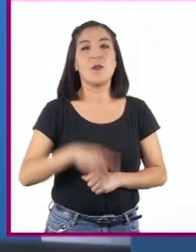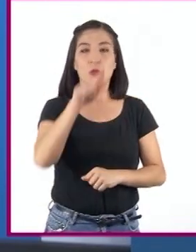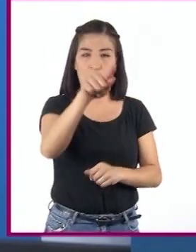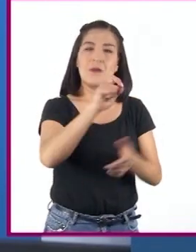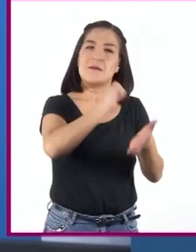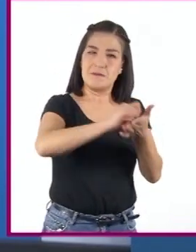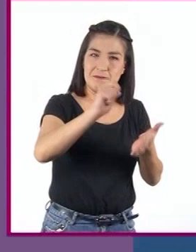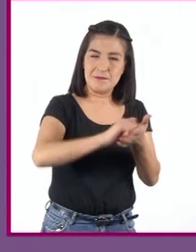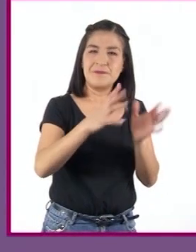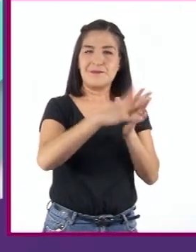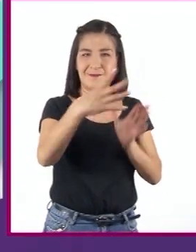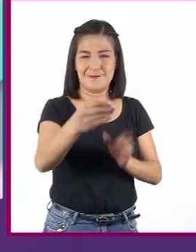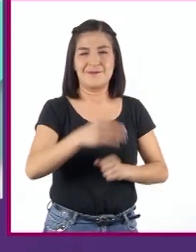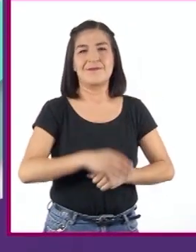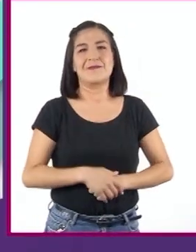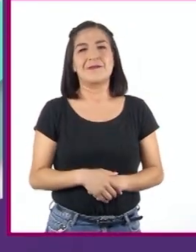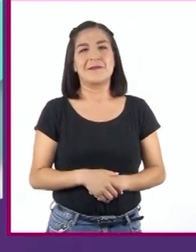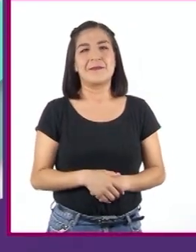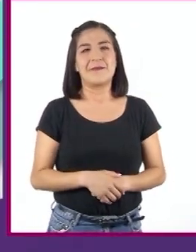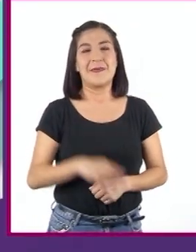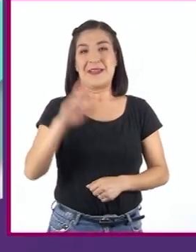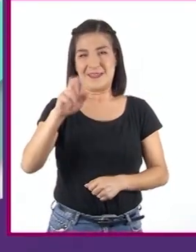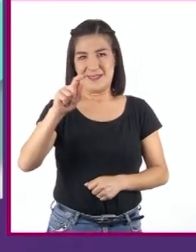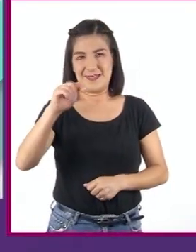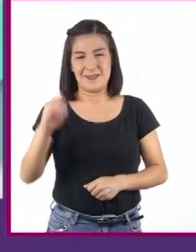para darle solución. Reto.